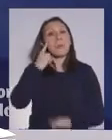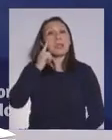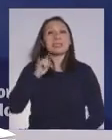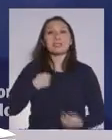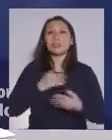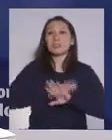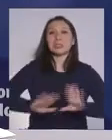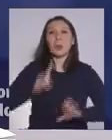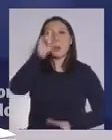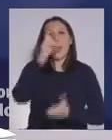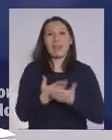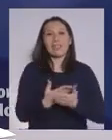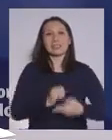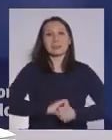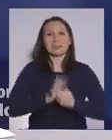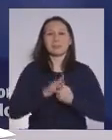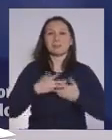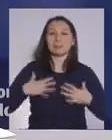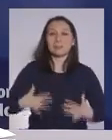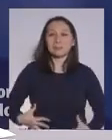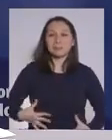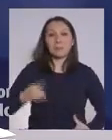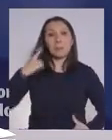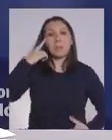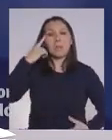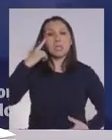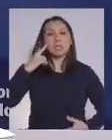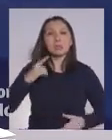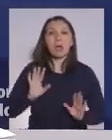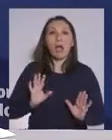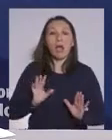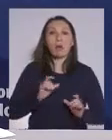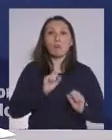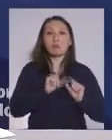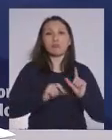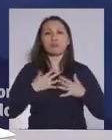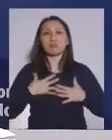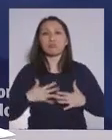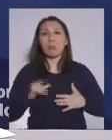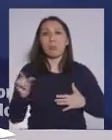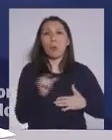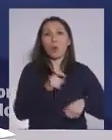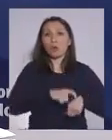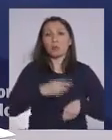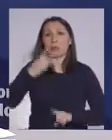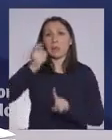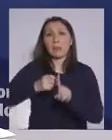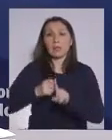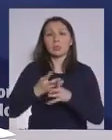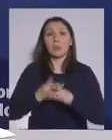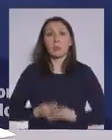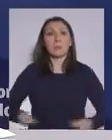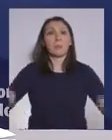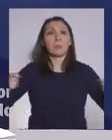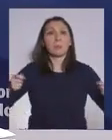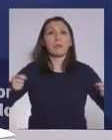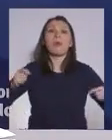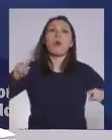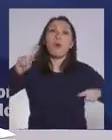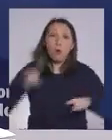enfermado puede ser que como los anticuerpos duran poco tiempo tres meses más o menos